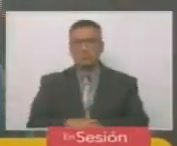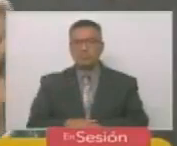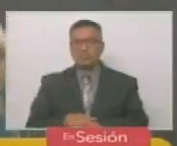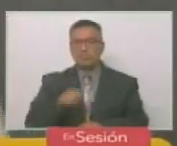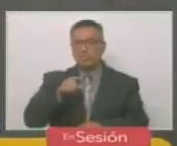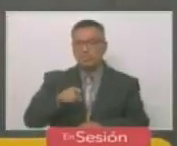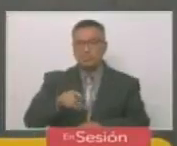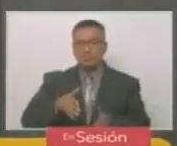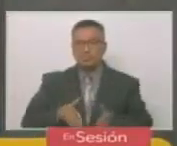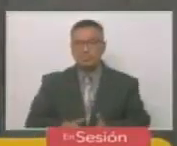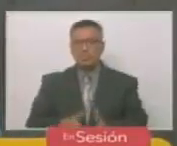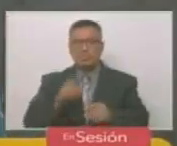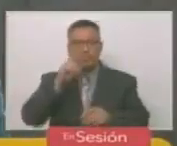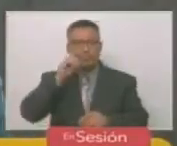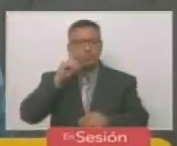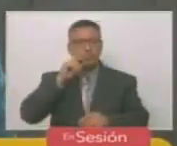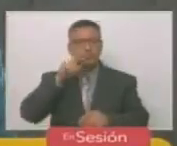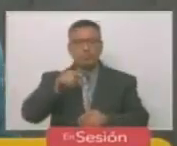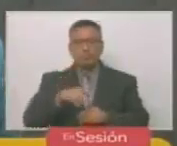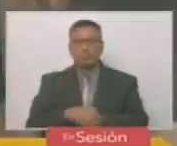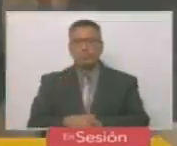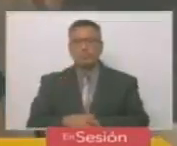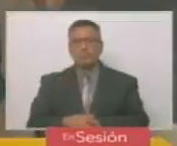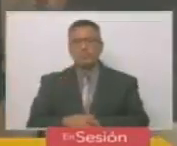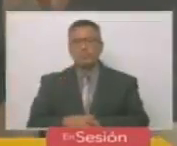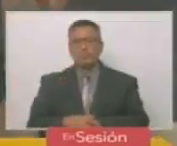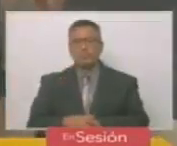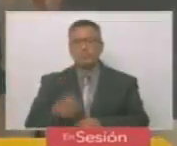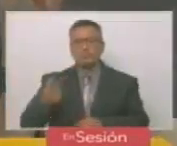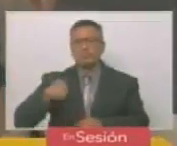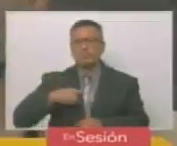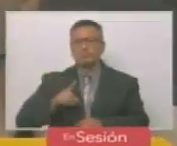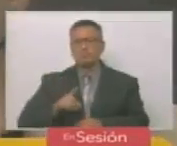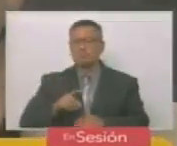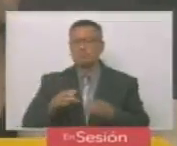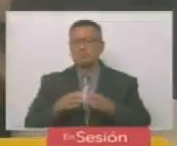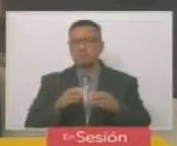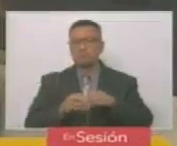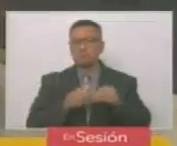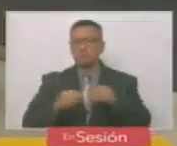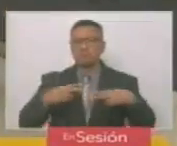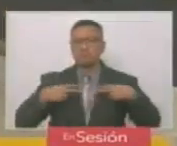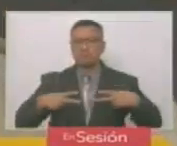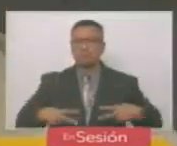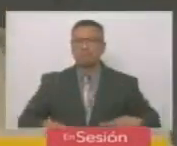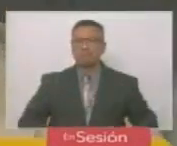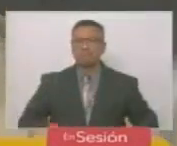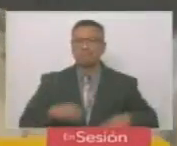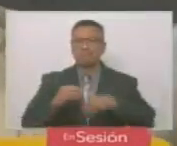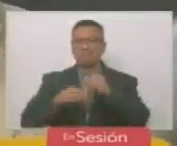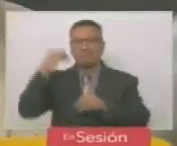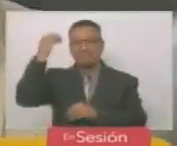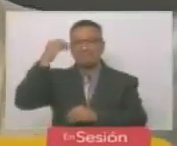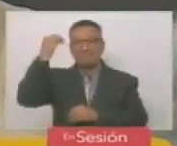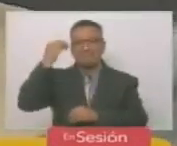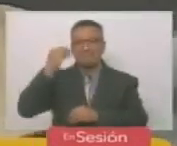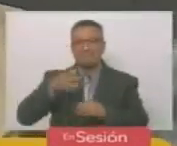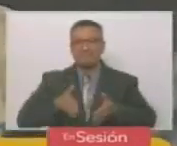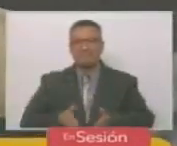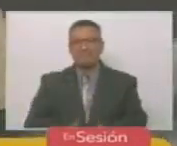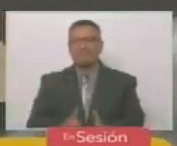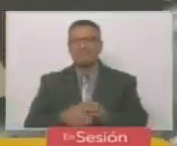ese feto que está allí, cuando tenga en riesgo su vida, será considerado como nacido,